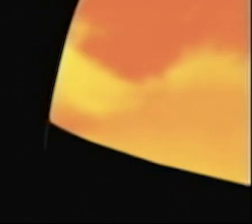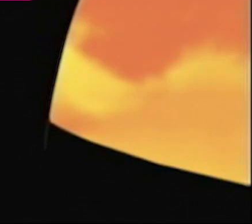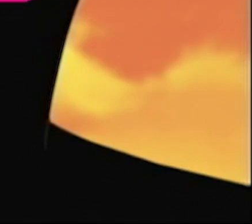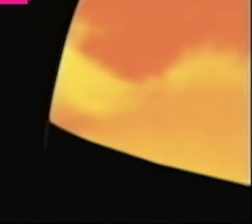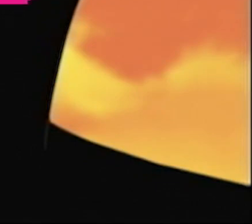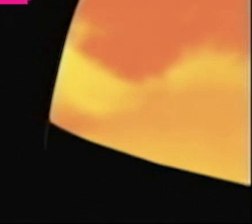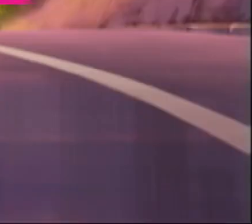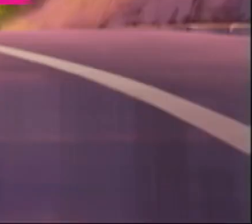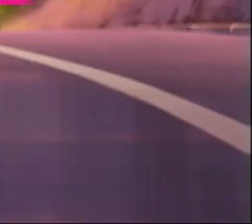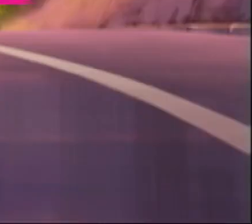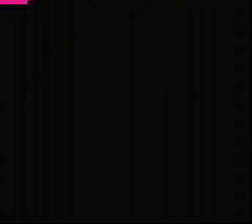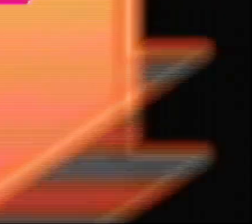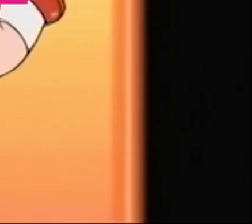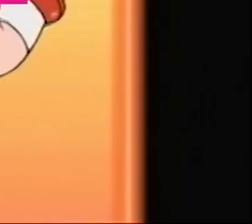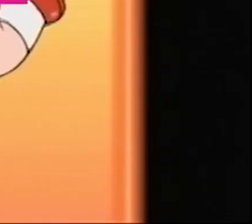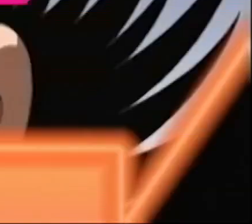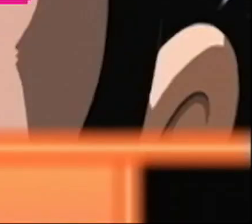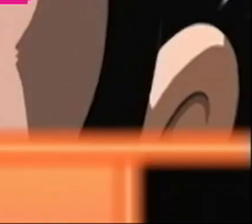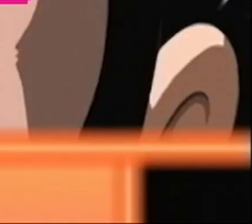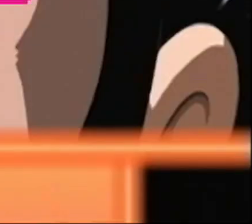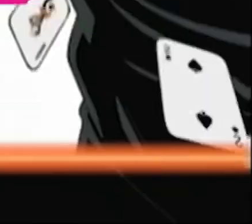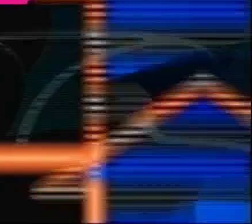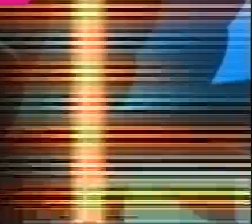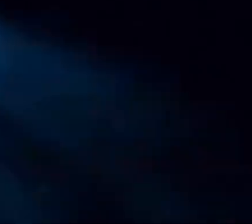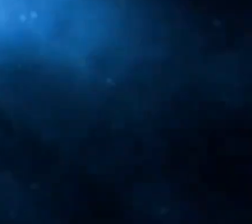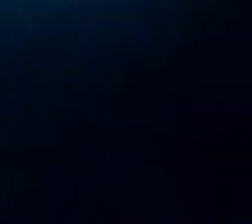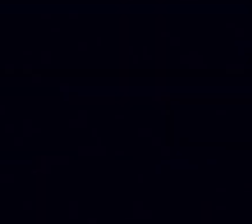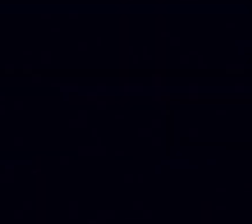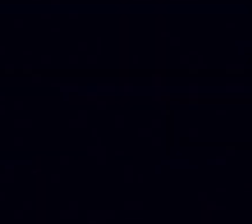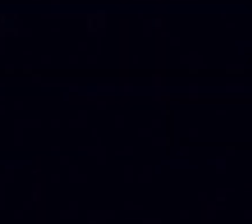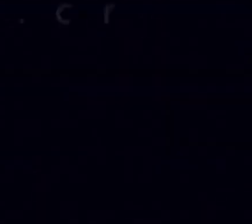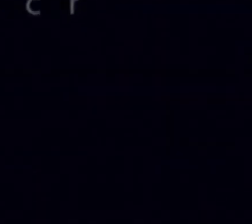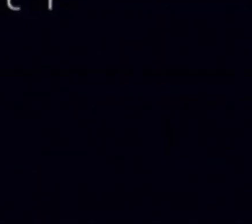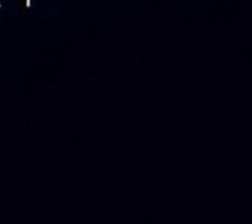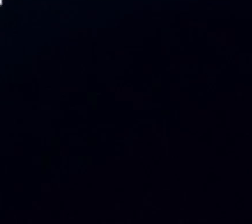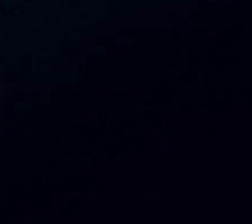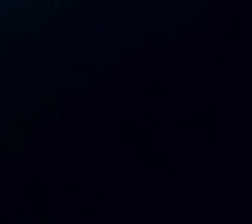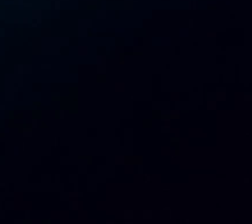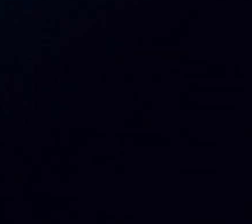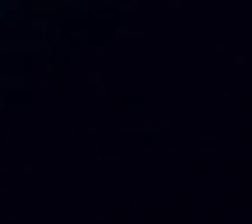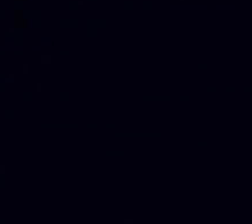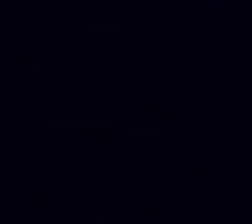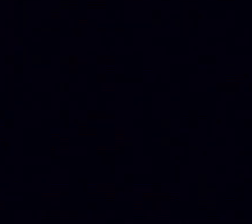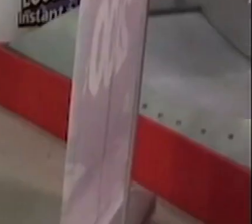mañana, en 13, Costa Rica Televisión.